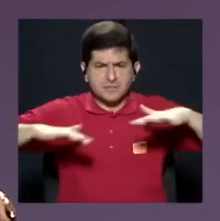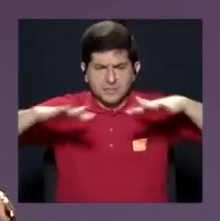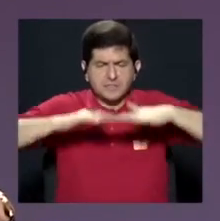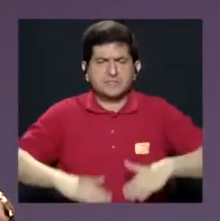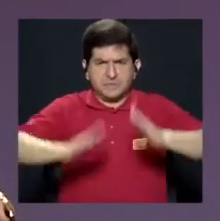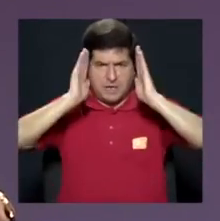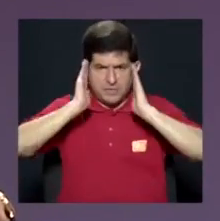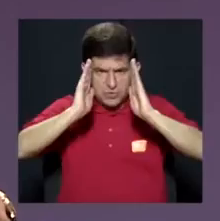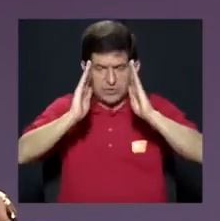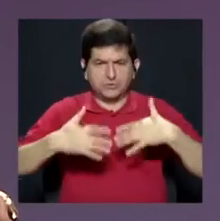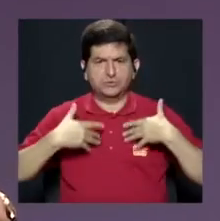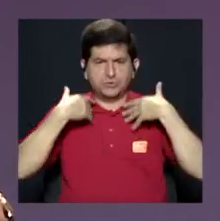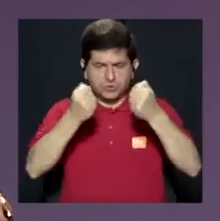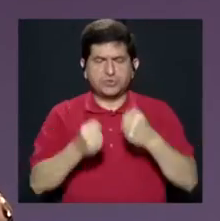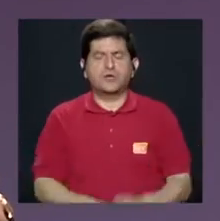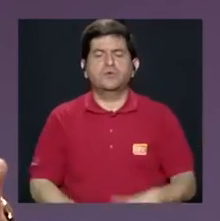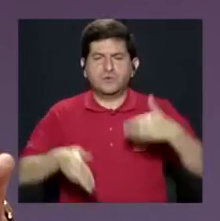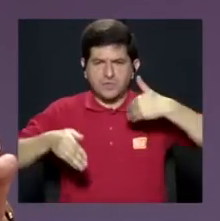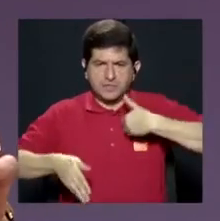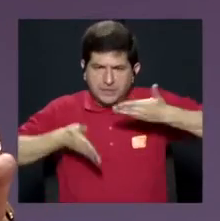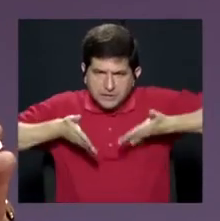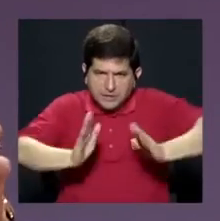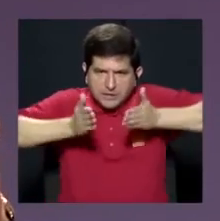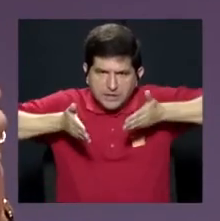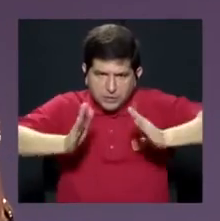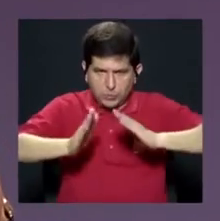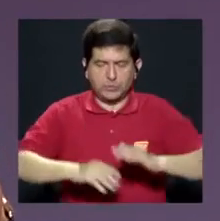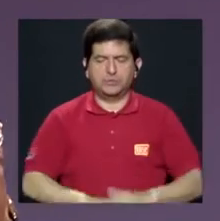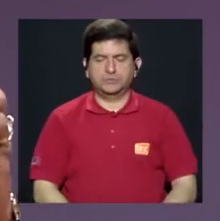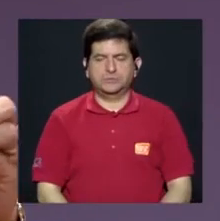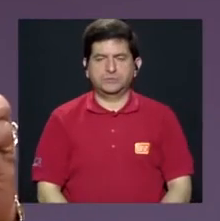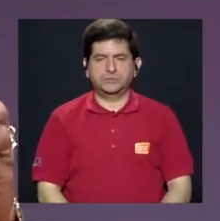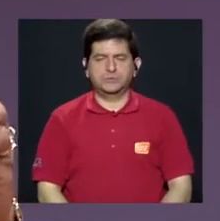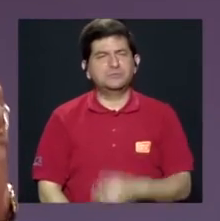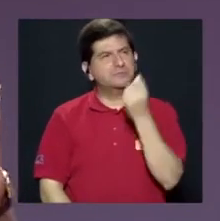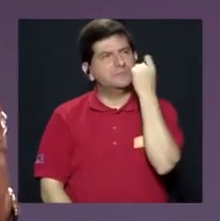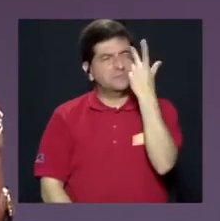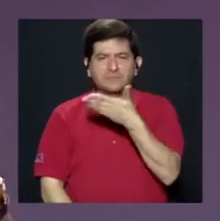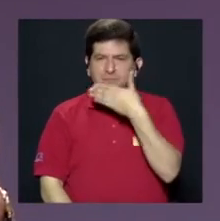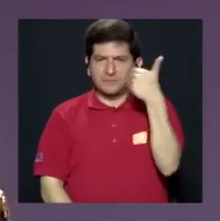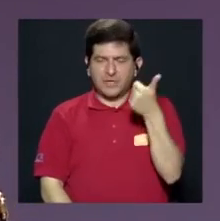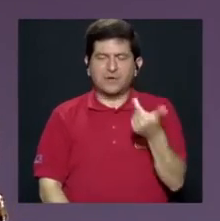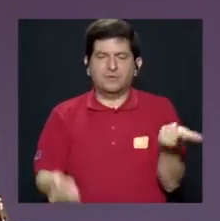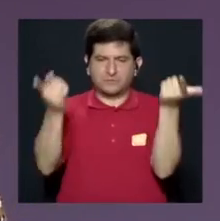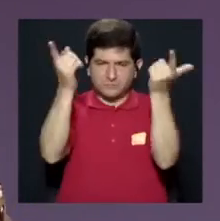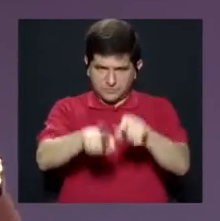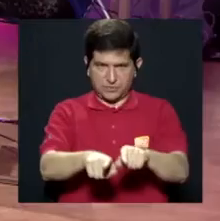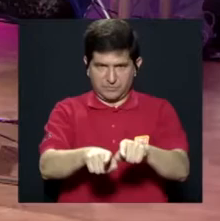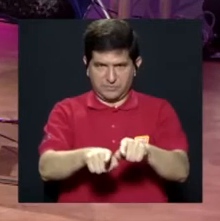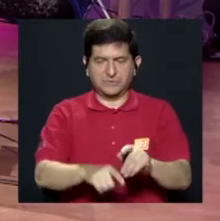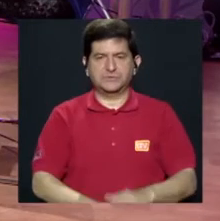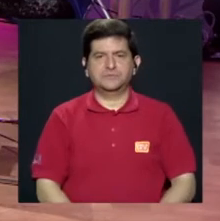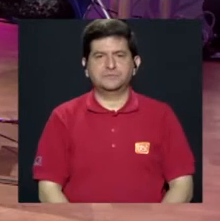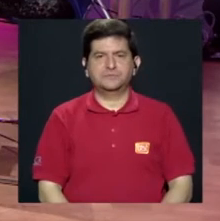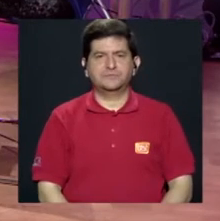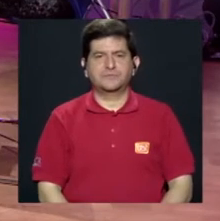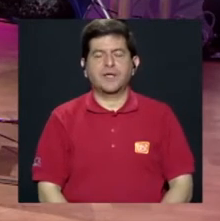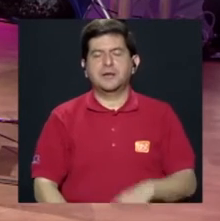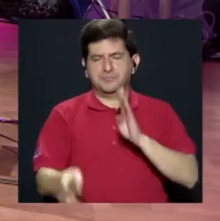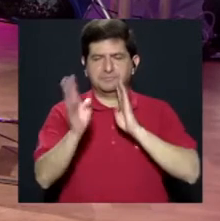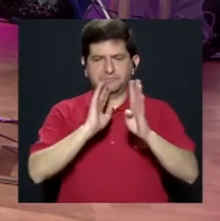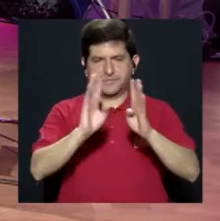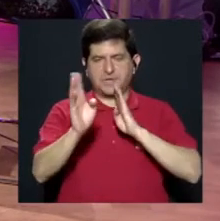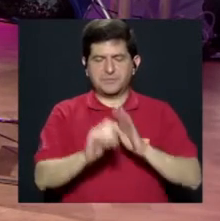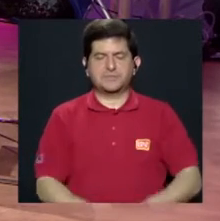atención de la salud reproductiva. Para que nos ayuden a comprender este fenómeno, vamos a